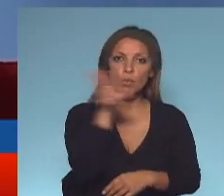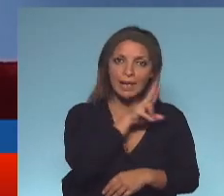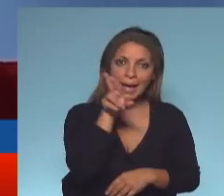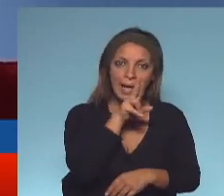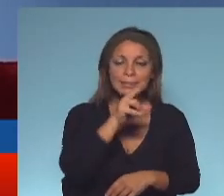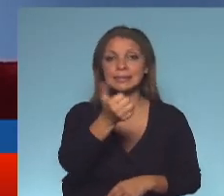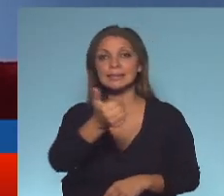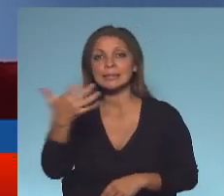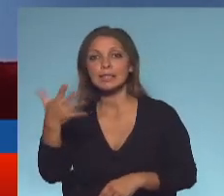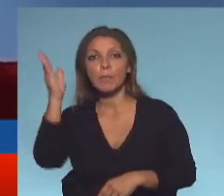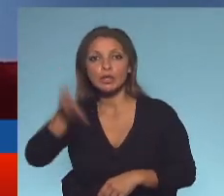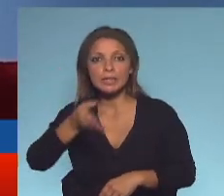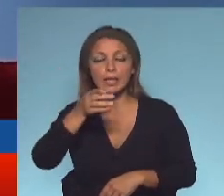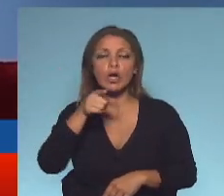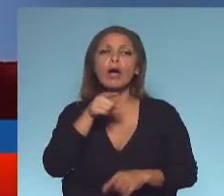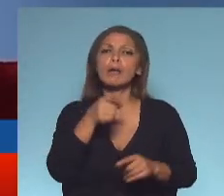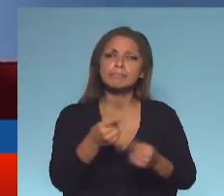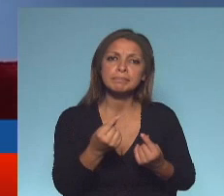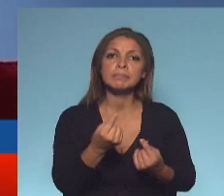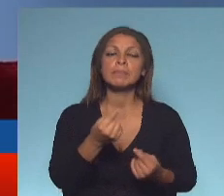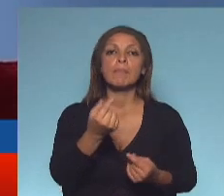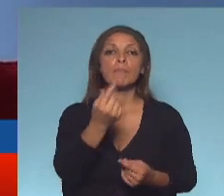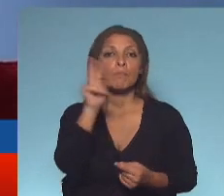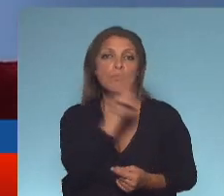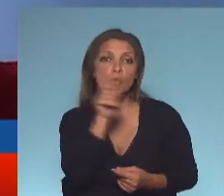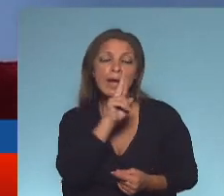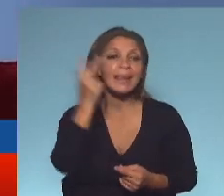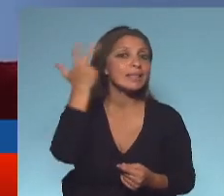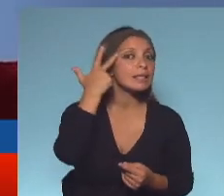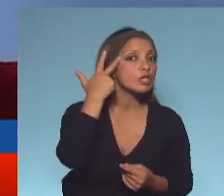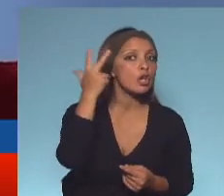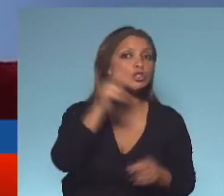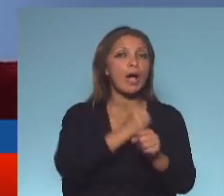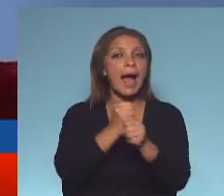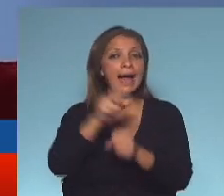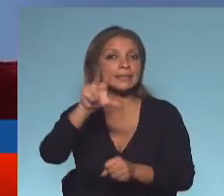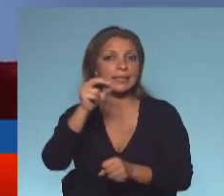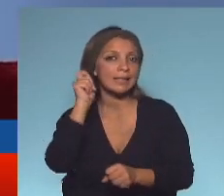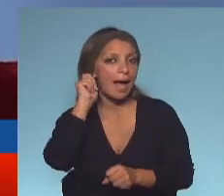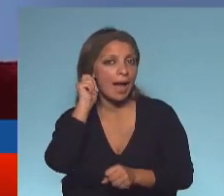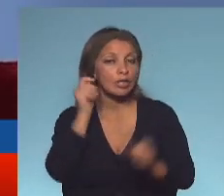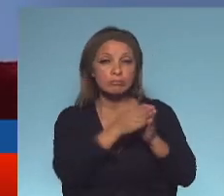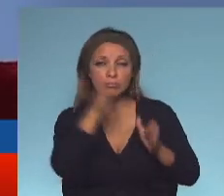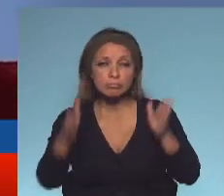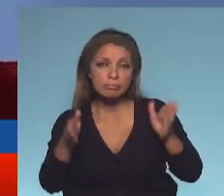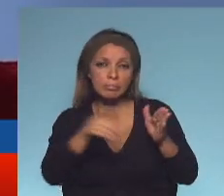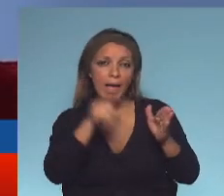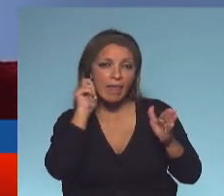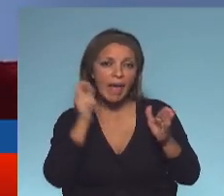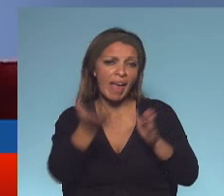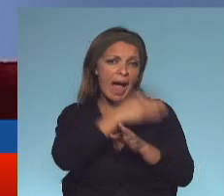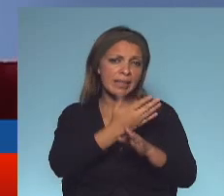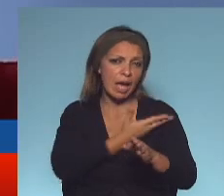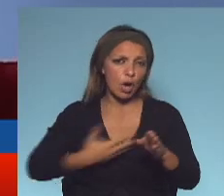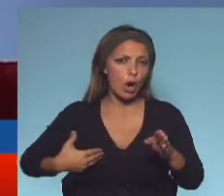en un 65% son mujeres de 18 a 30 años en donde nunca el gobierno ha podido penetrar en